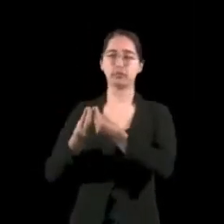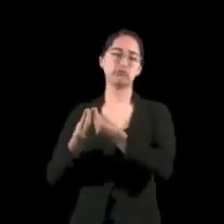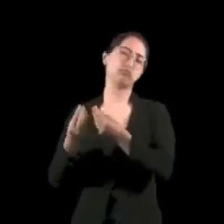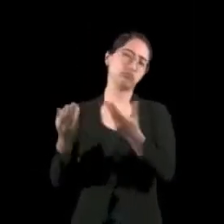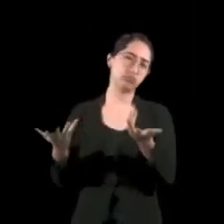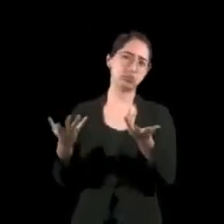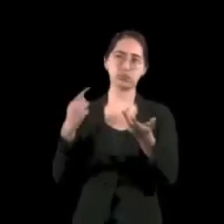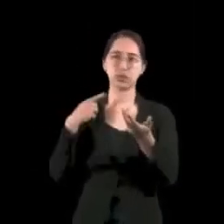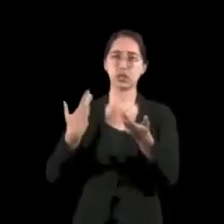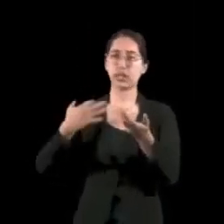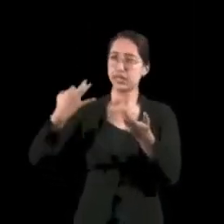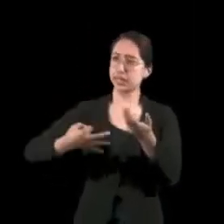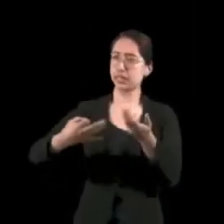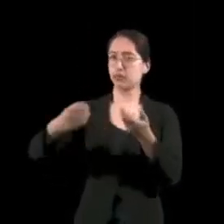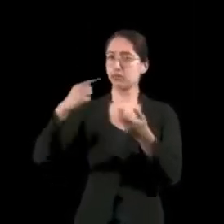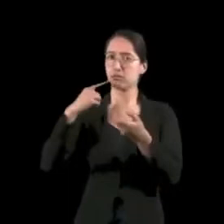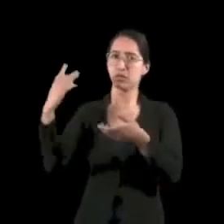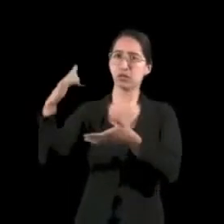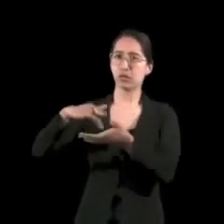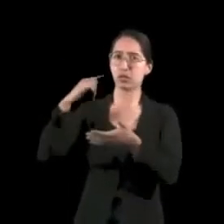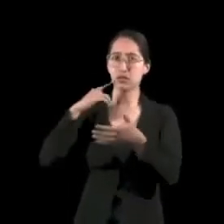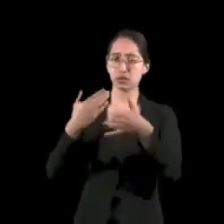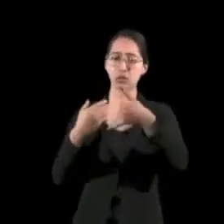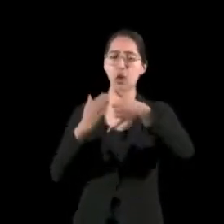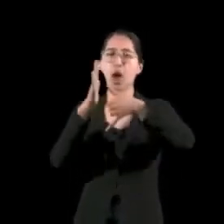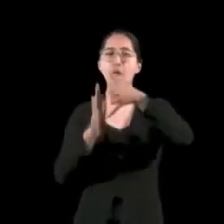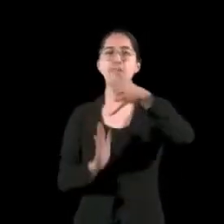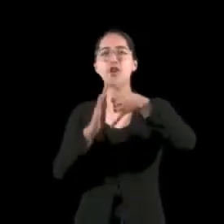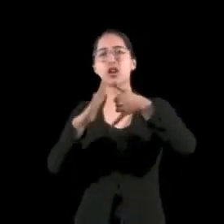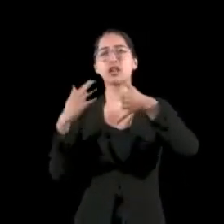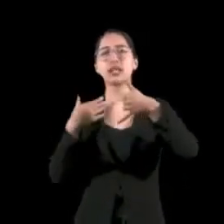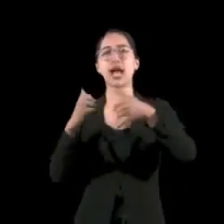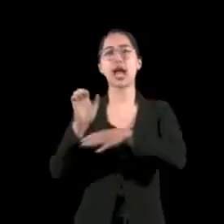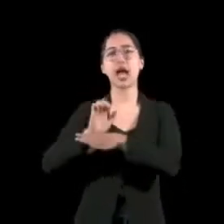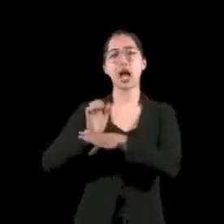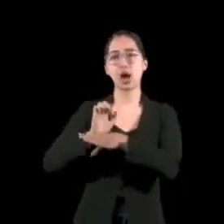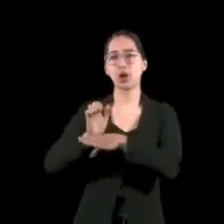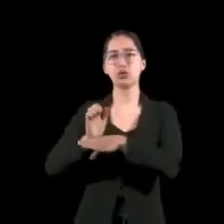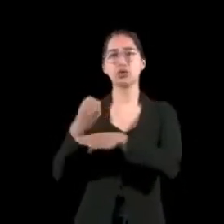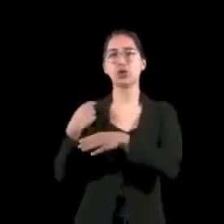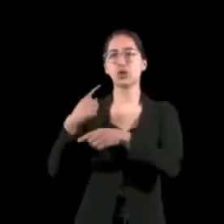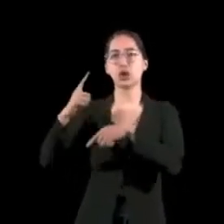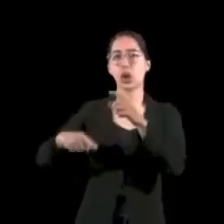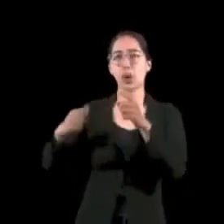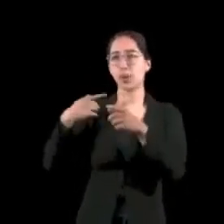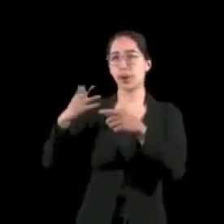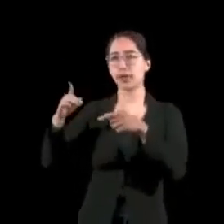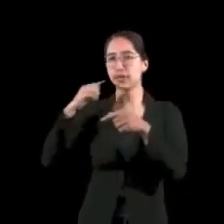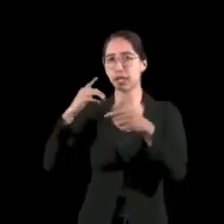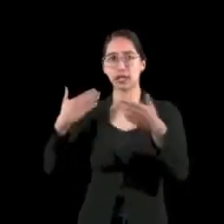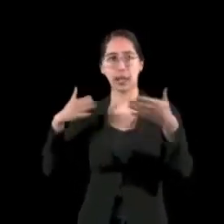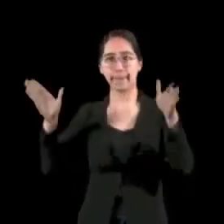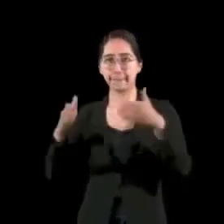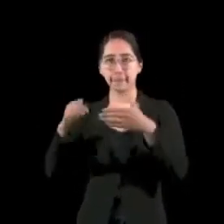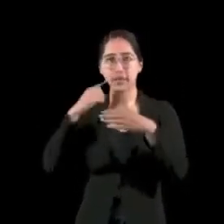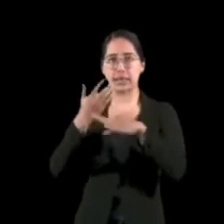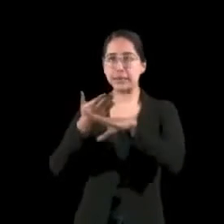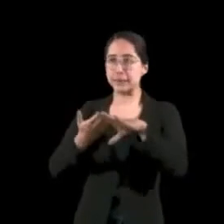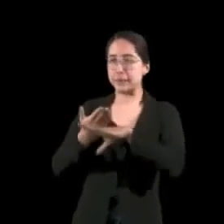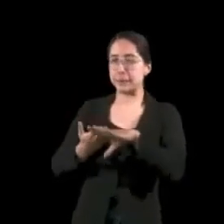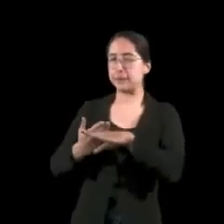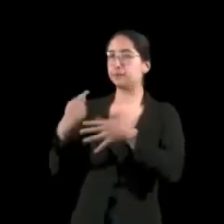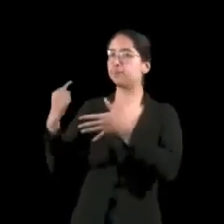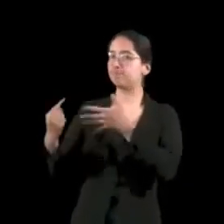no es sino llegar con plata en la frontera con el Ecuador, y usted puede tener en menos de 8 días 100 fusiles nuevecitos allí en esa